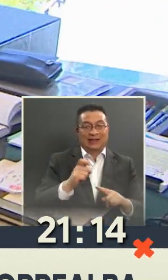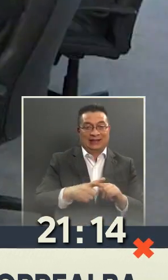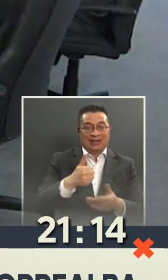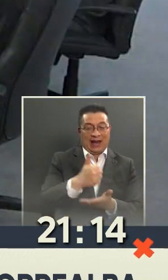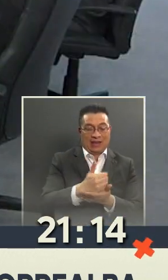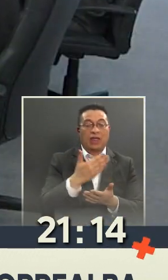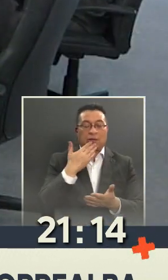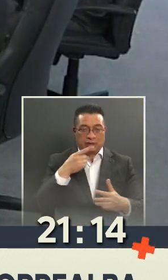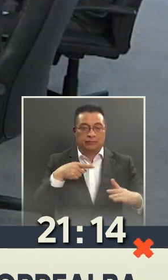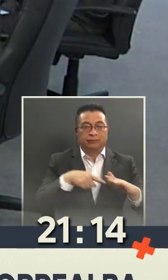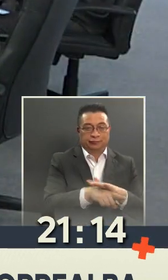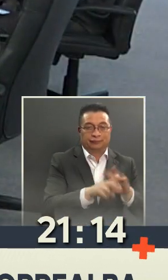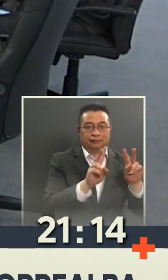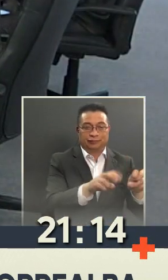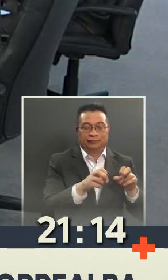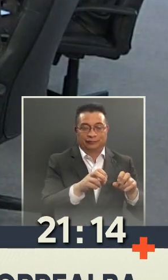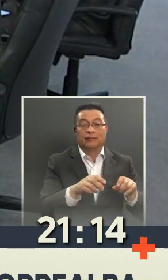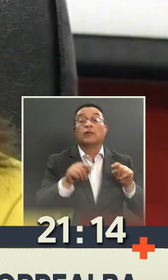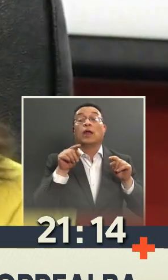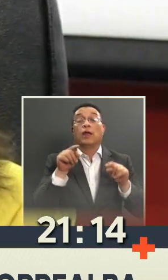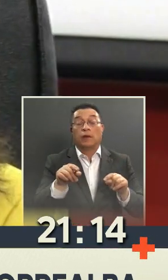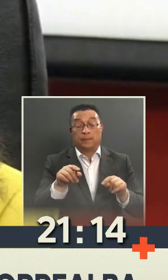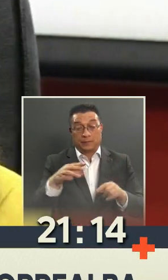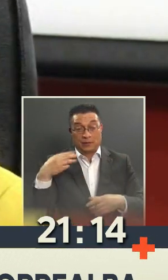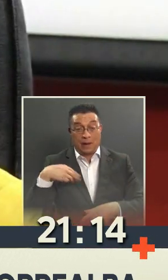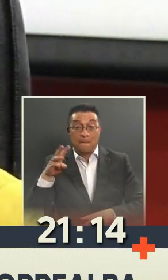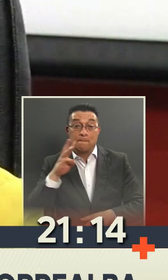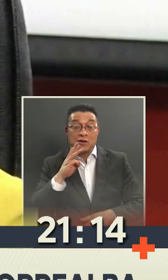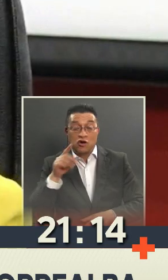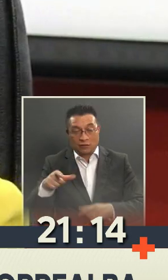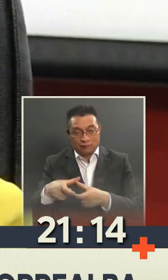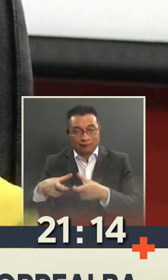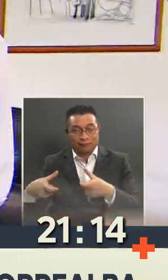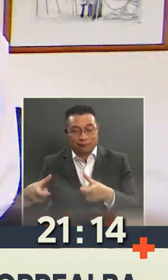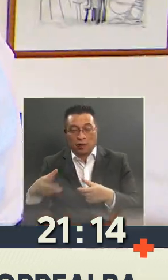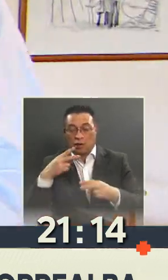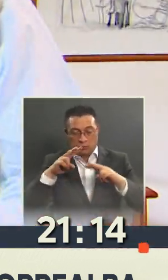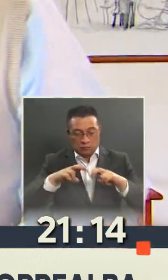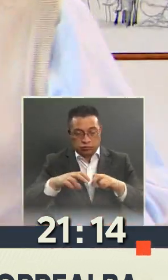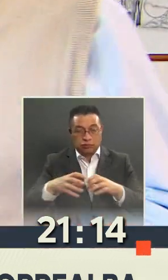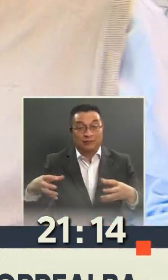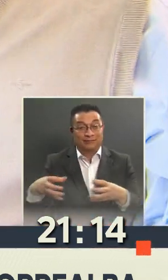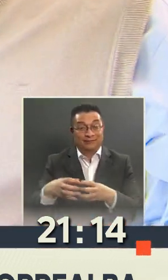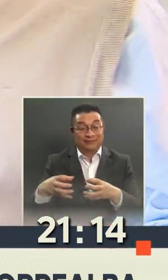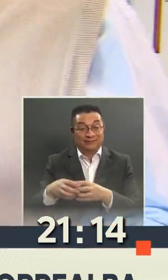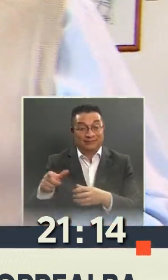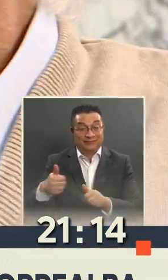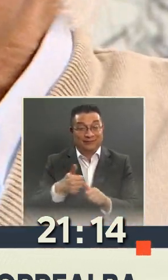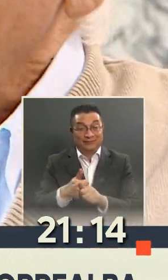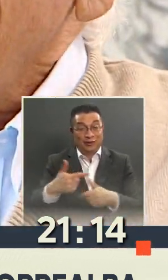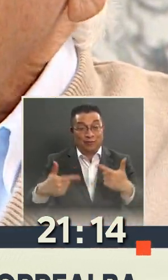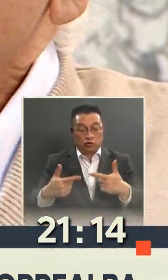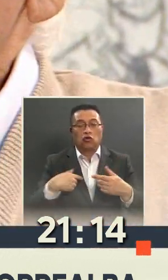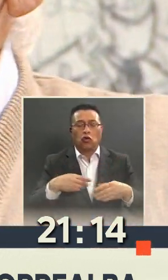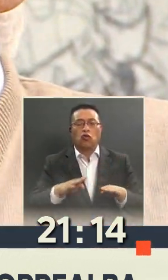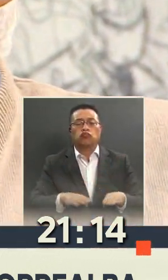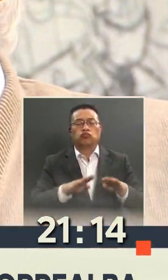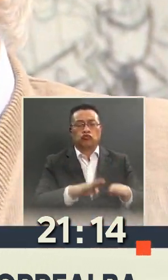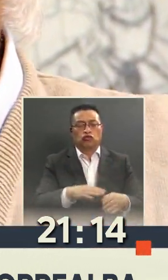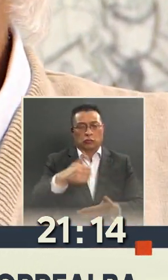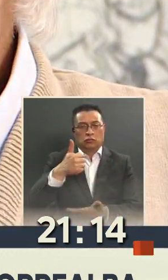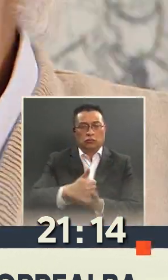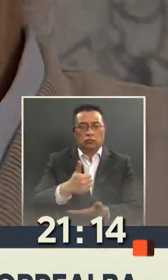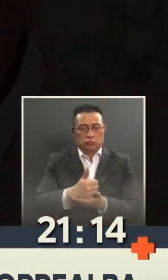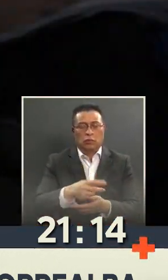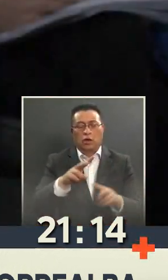paralelo, el Consejo Municipal analizó este miércoles el caso. Desde el mismo partido de Torrealba respaldan la acción de la alcaldesa para investigar a